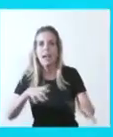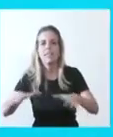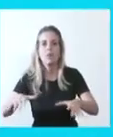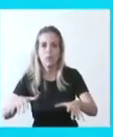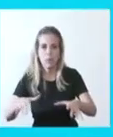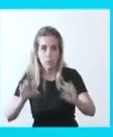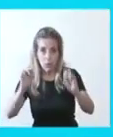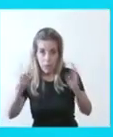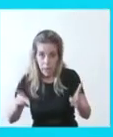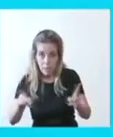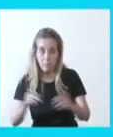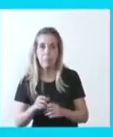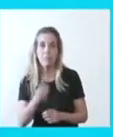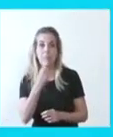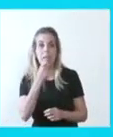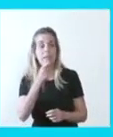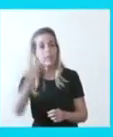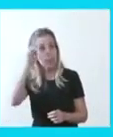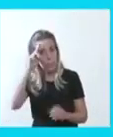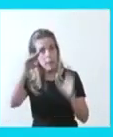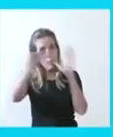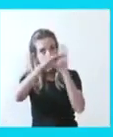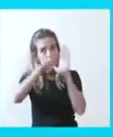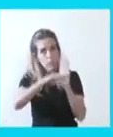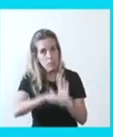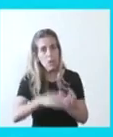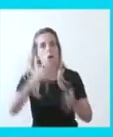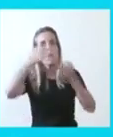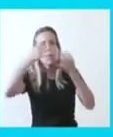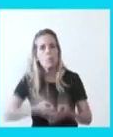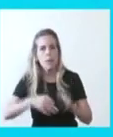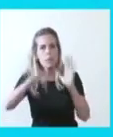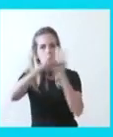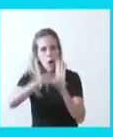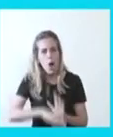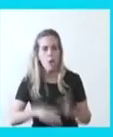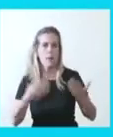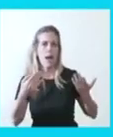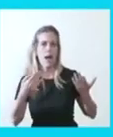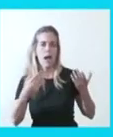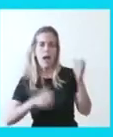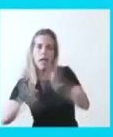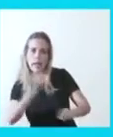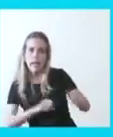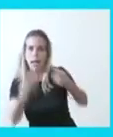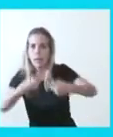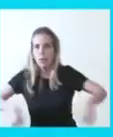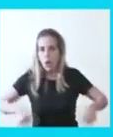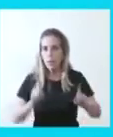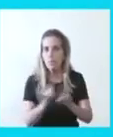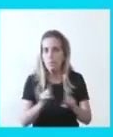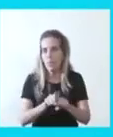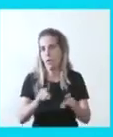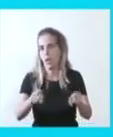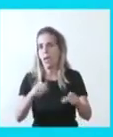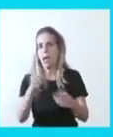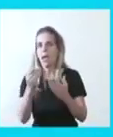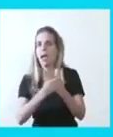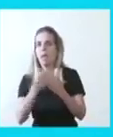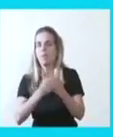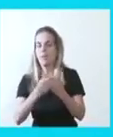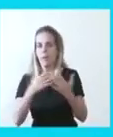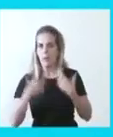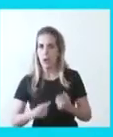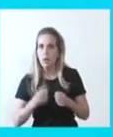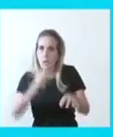acuerdo? Si hacemos las cosas y cumplimos con las normas, si hacemos las cosas que la autoridad sanitaria recomienda, vamos a